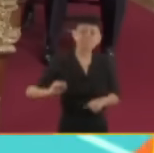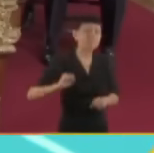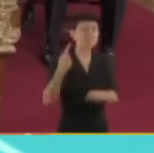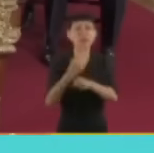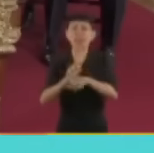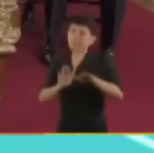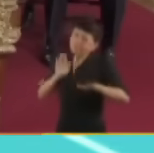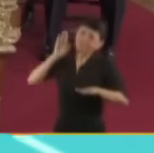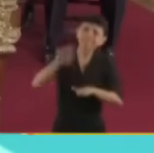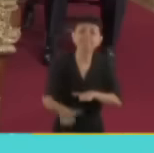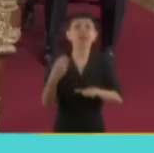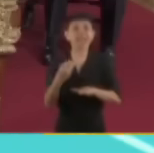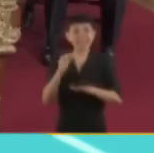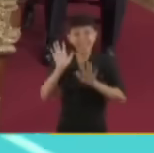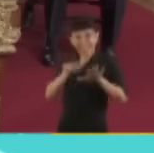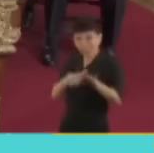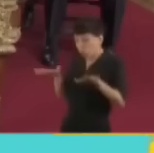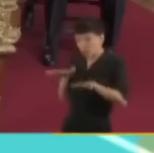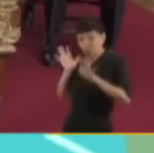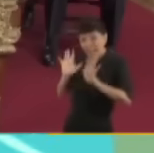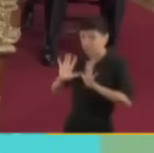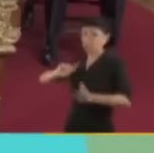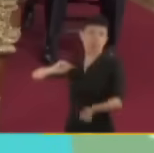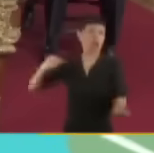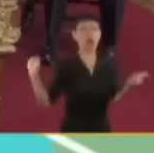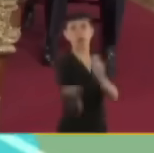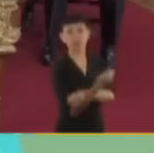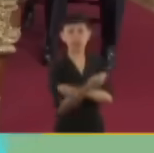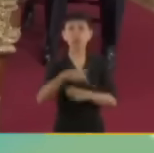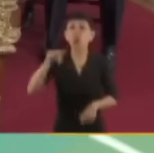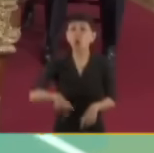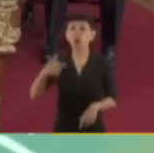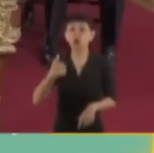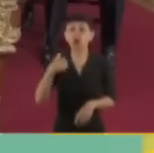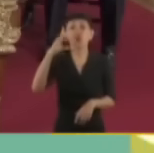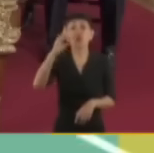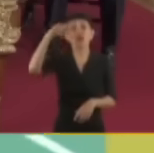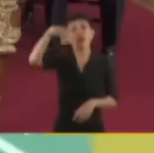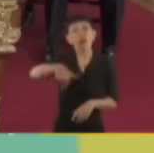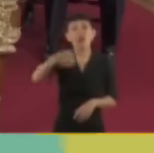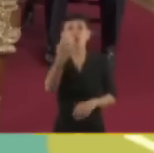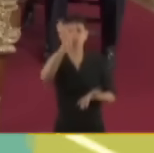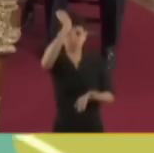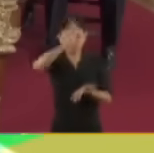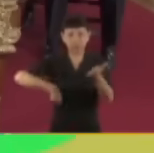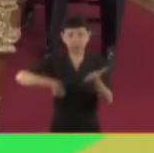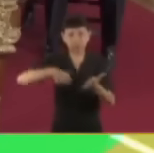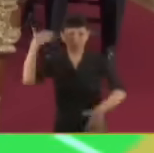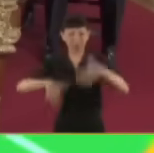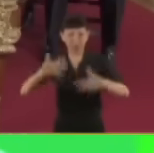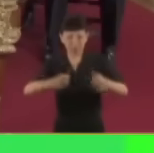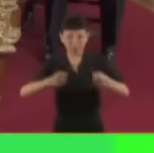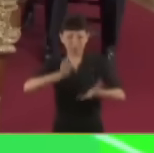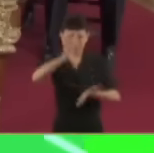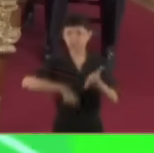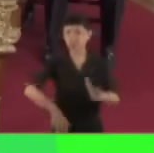Sí, se han rechazado poco. ¿Saben quién cambió la lógica de aprobación de los DNU? Cristina Fernández de Kirchner. ¿Saben quiénes son los, quién fue el presidente que más